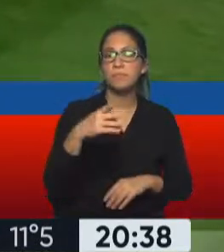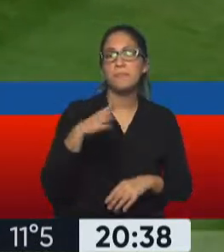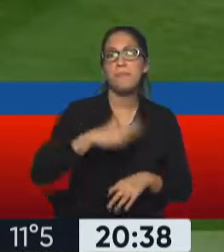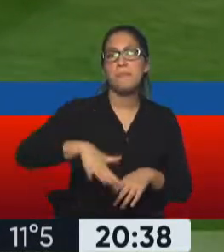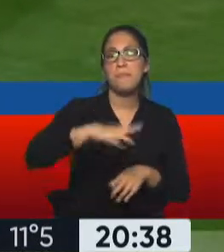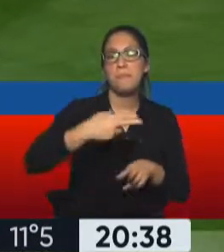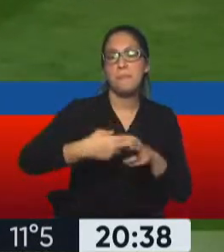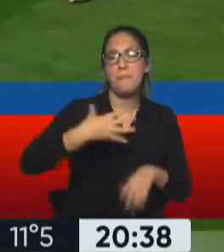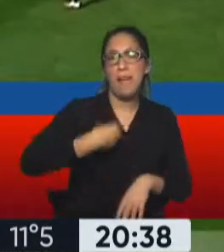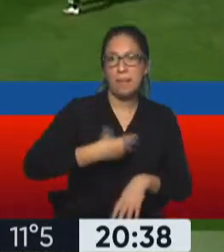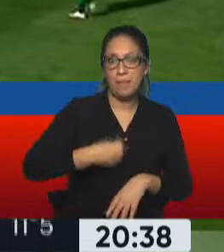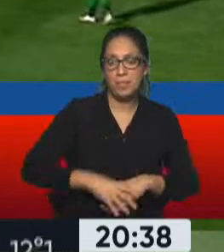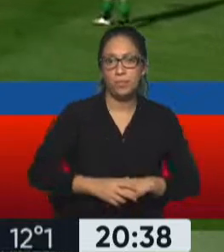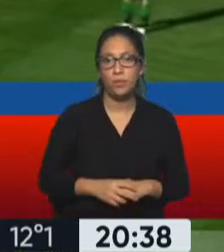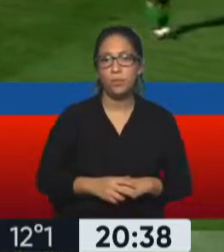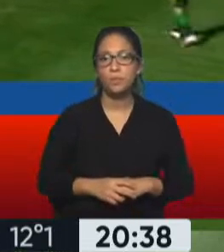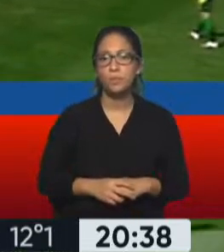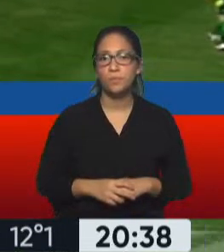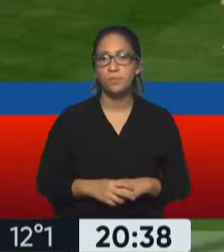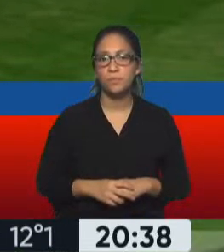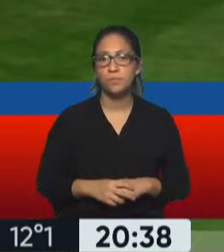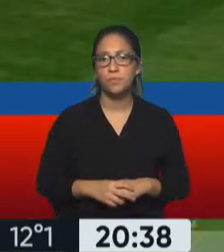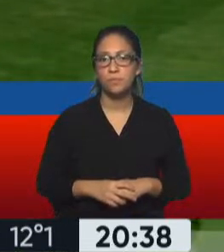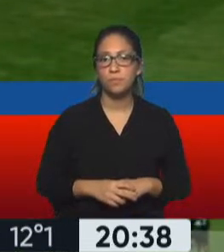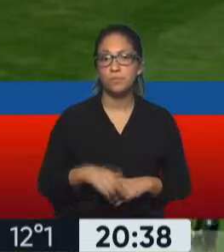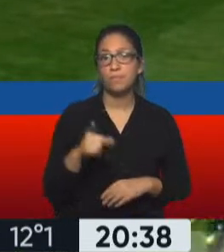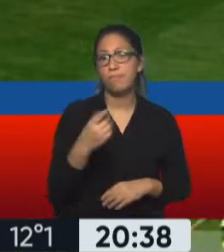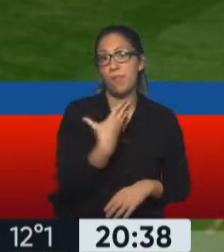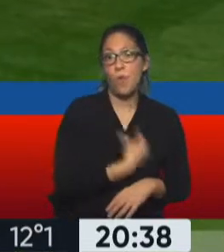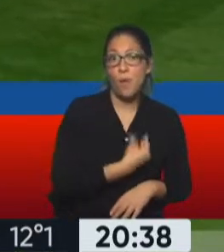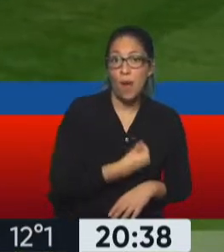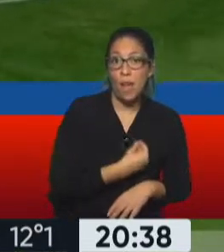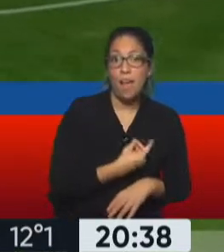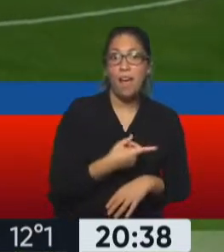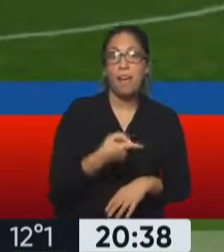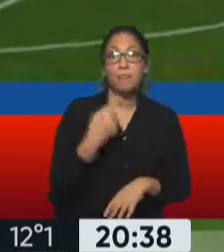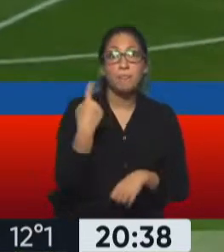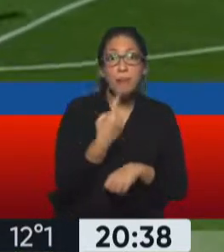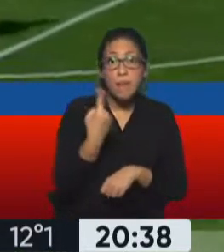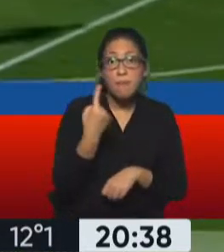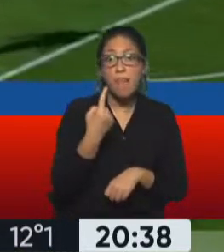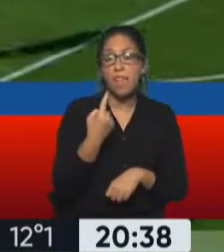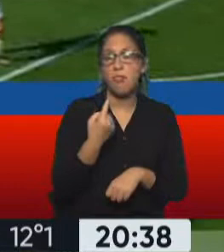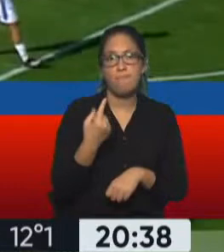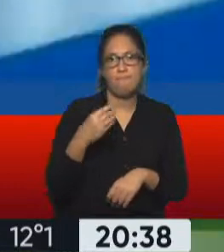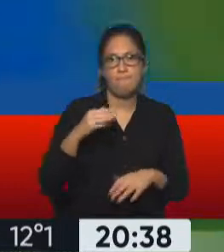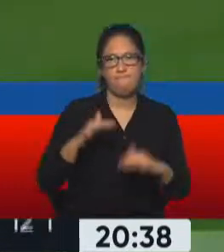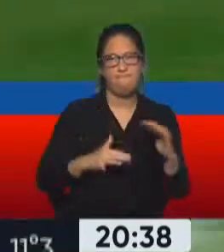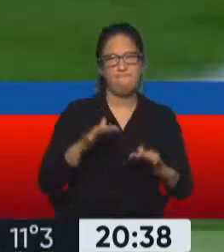Patricio. Allí el Globo al principio no la pasó bien porque volvió